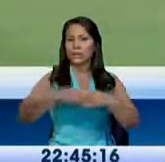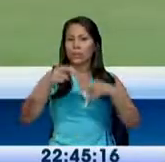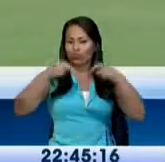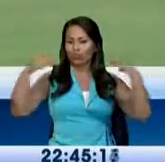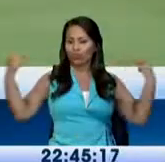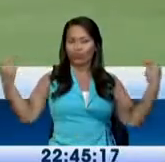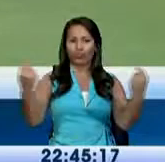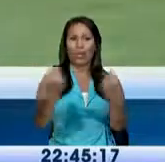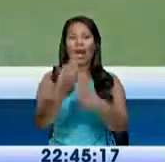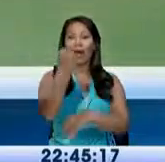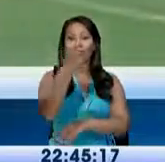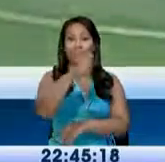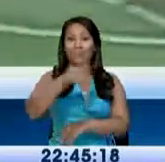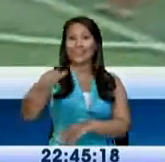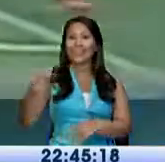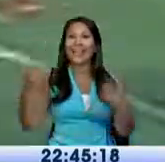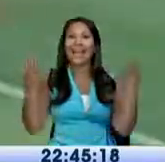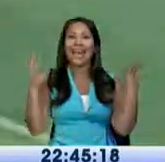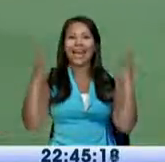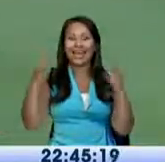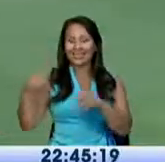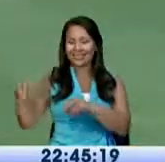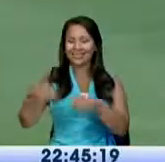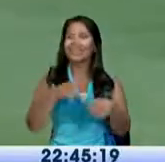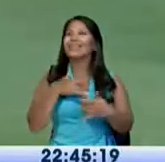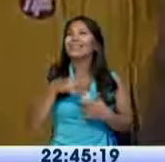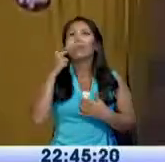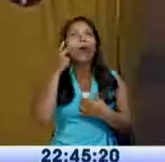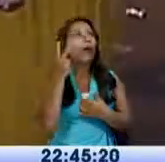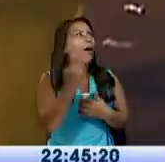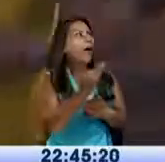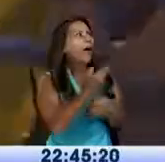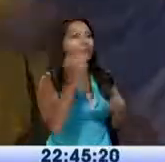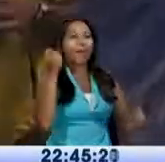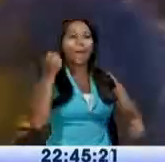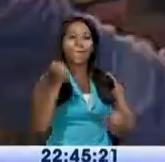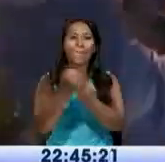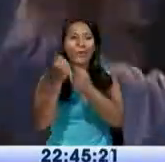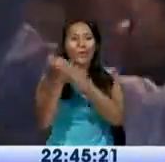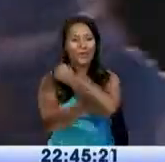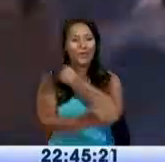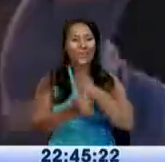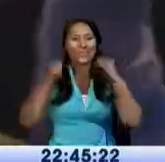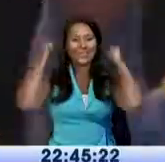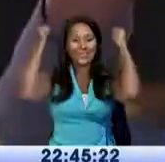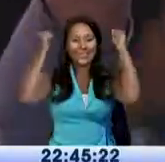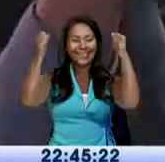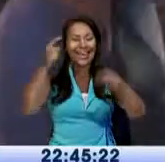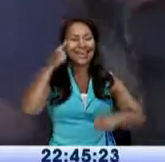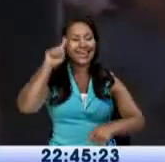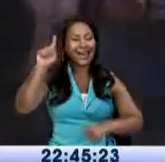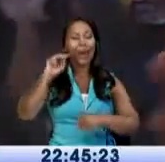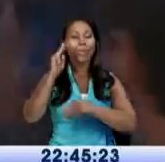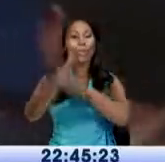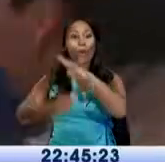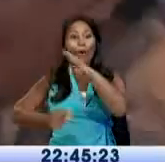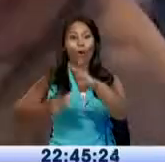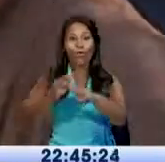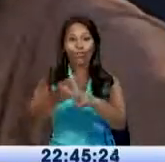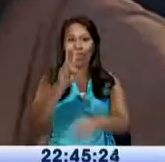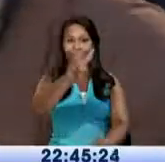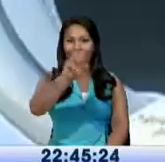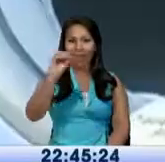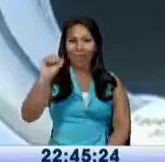que los 11 jugadores que salten a la cancha sientan que un país entero los respalda. En este camino rumbo al Mundial de Rusia